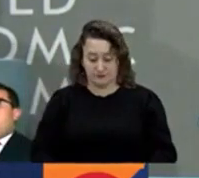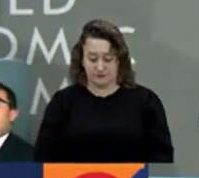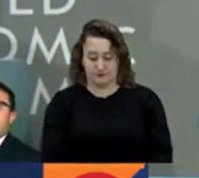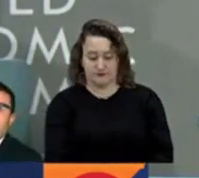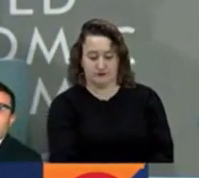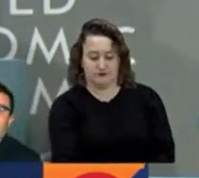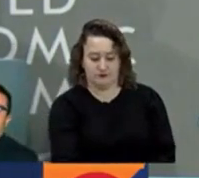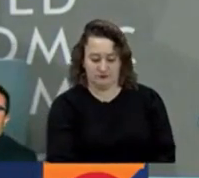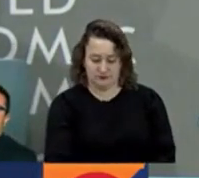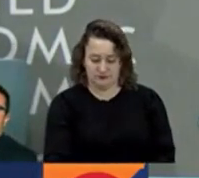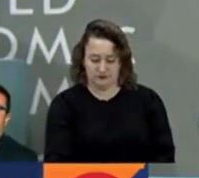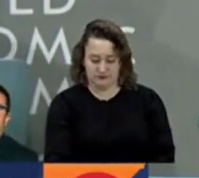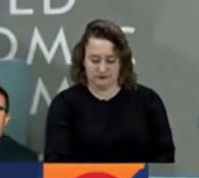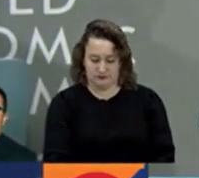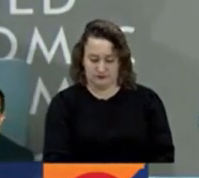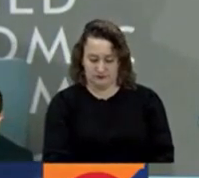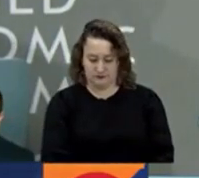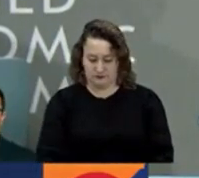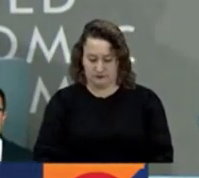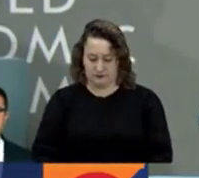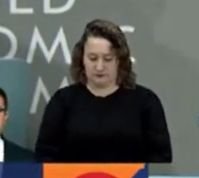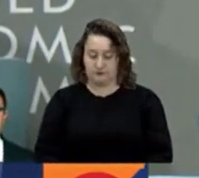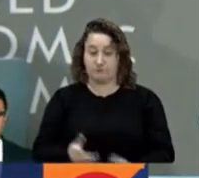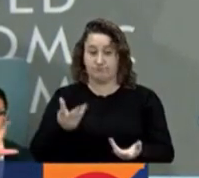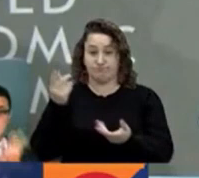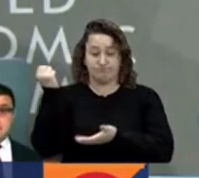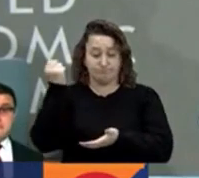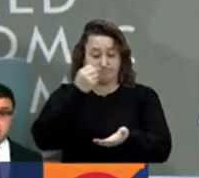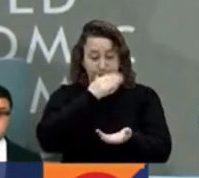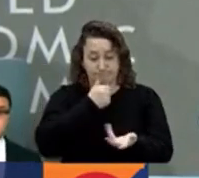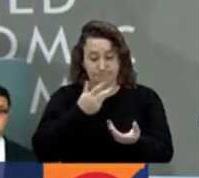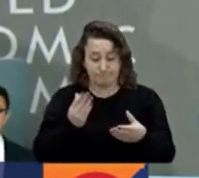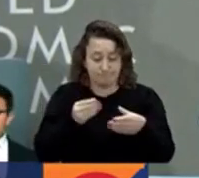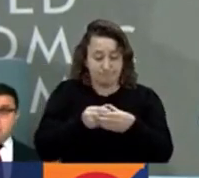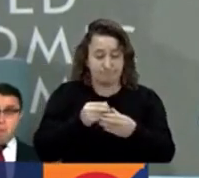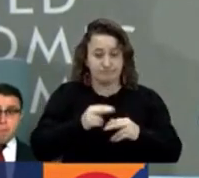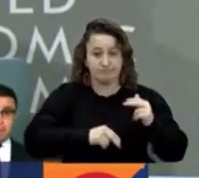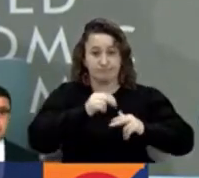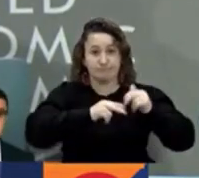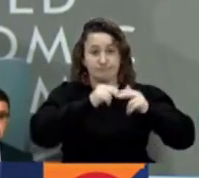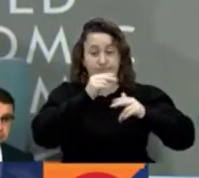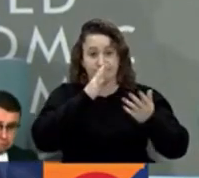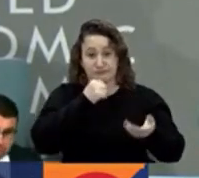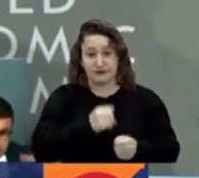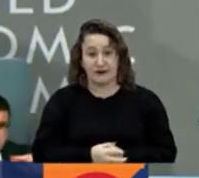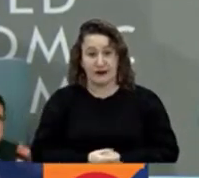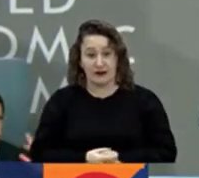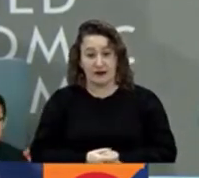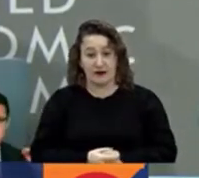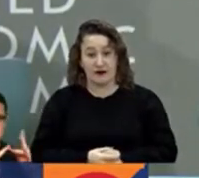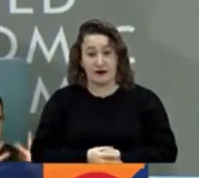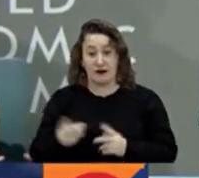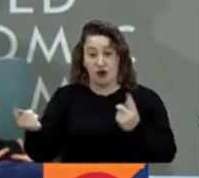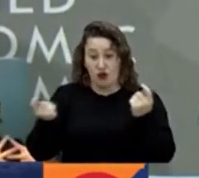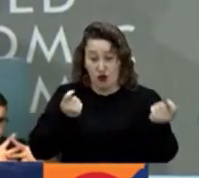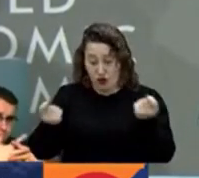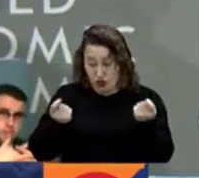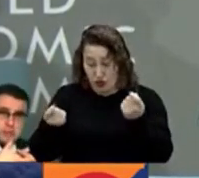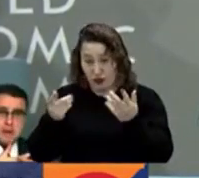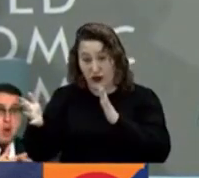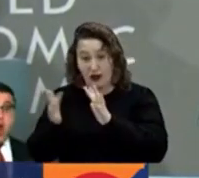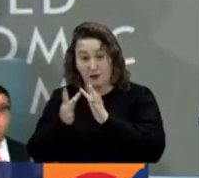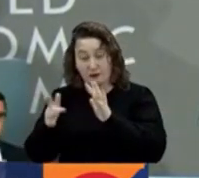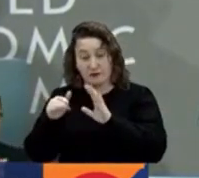sobreendeudados no tienen recursos ni para las obras de adaptación ni para las de mitigación de la crisis